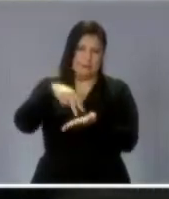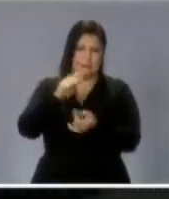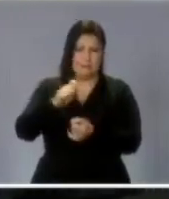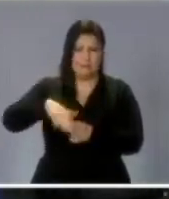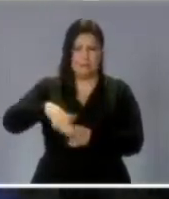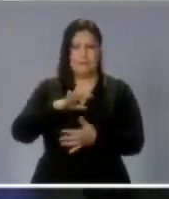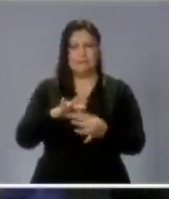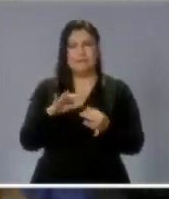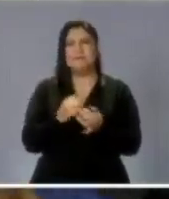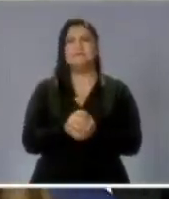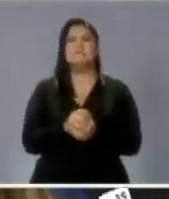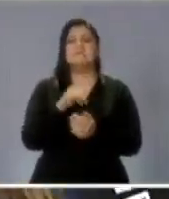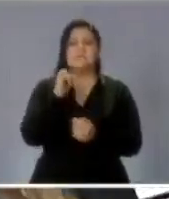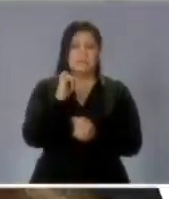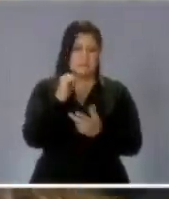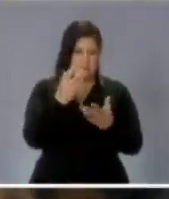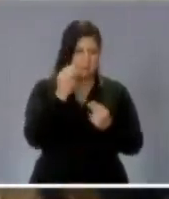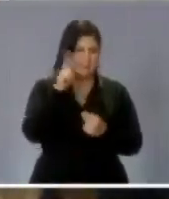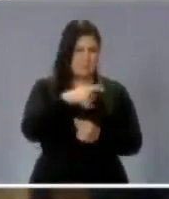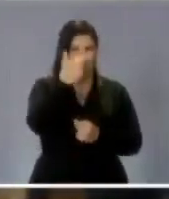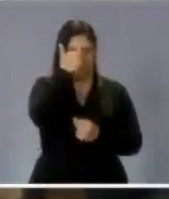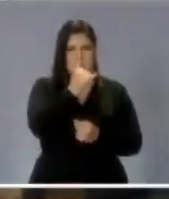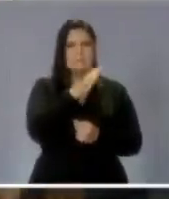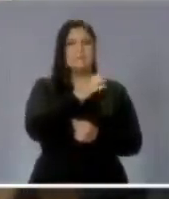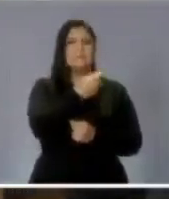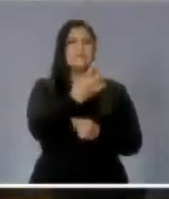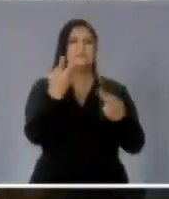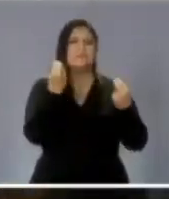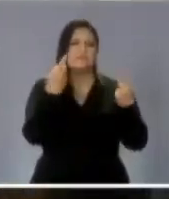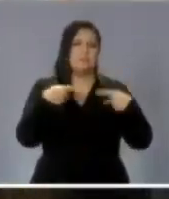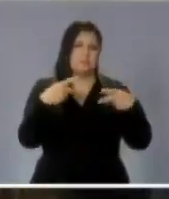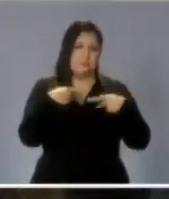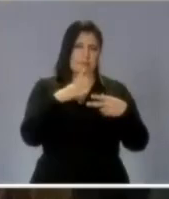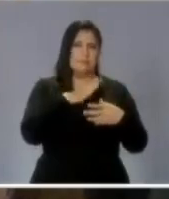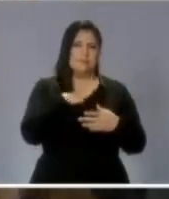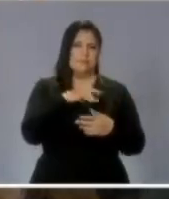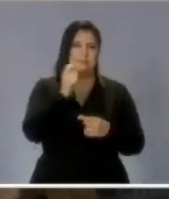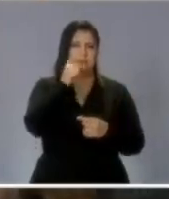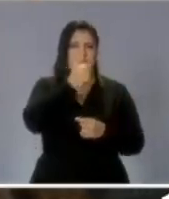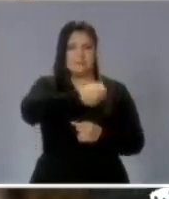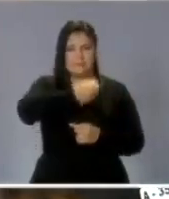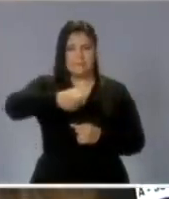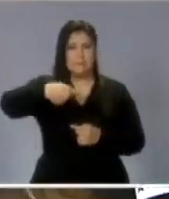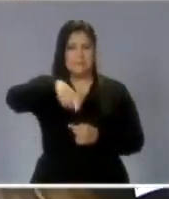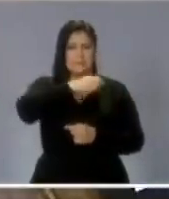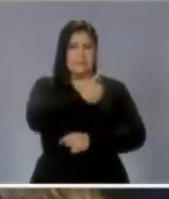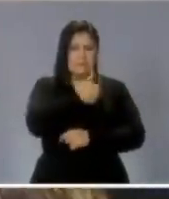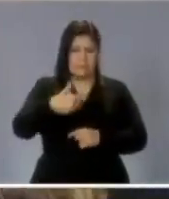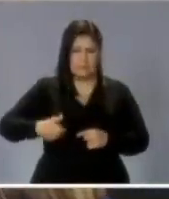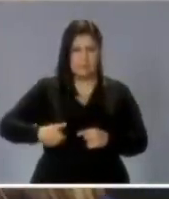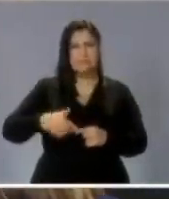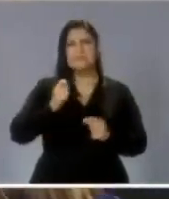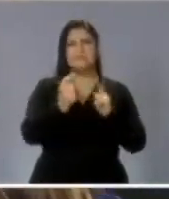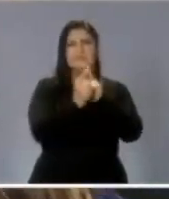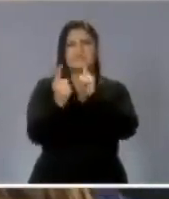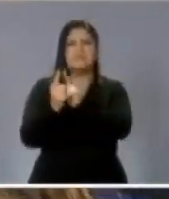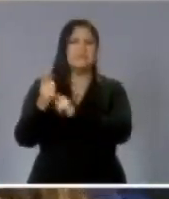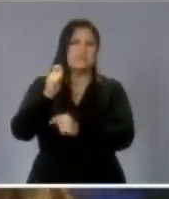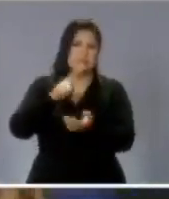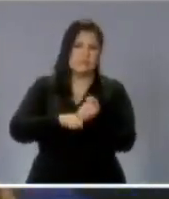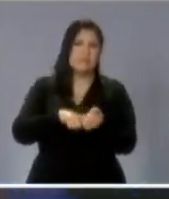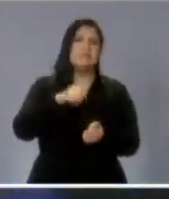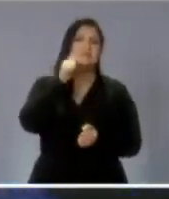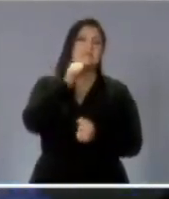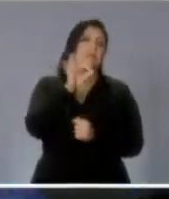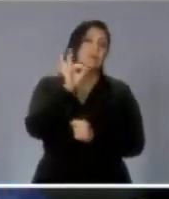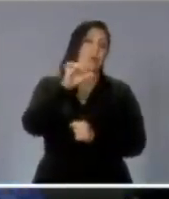efectivamente de muchos de ellos de muchos de los que aún no están aquí presentes saludando al presidente de la república pues era muy probablemente la